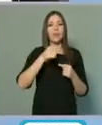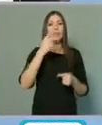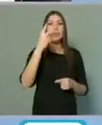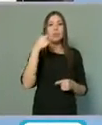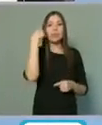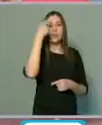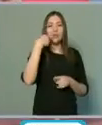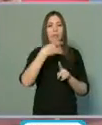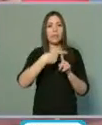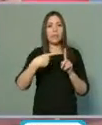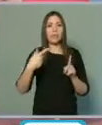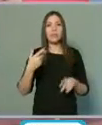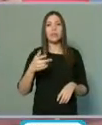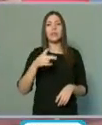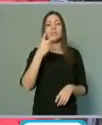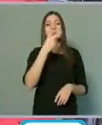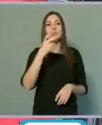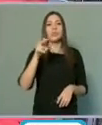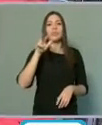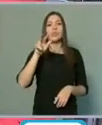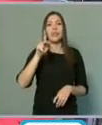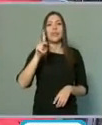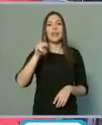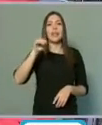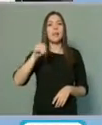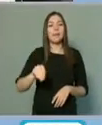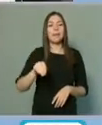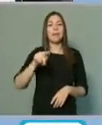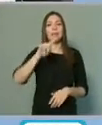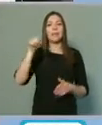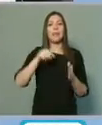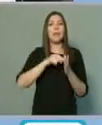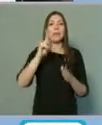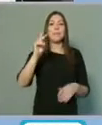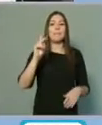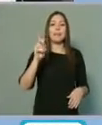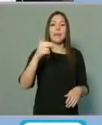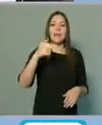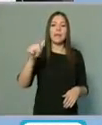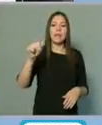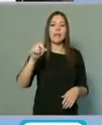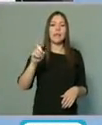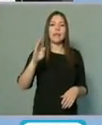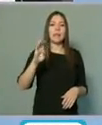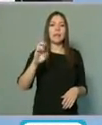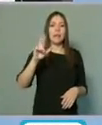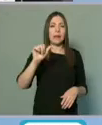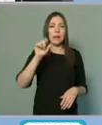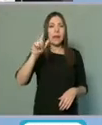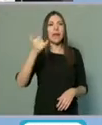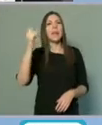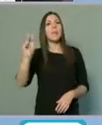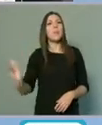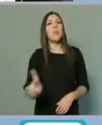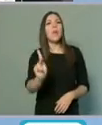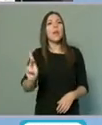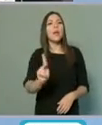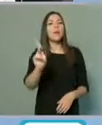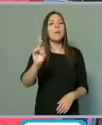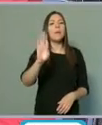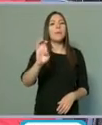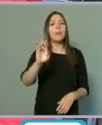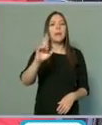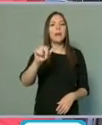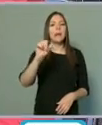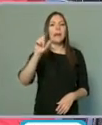vamos, 218 kilómetros está Bernal, la peña de Bernal y el pueblito de Bernal. Claro, oye, es muy famoso porque hay un